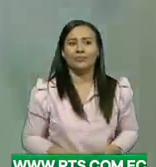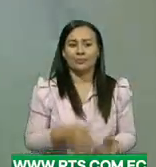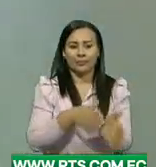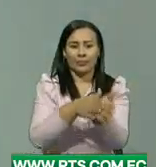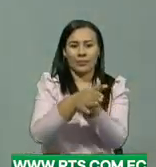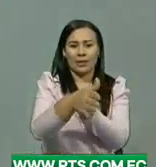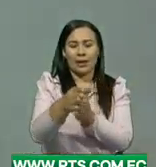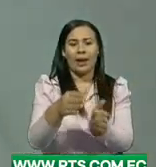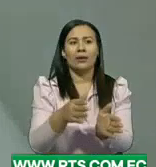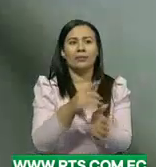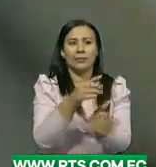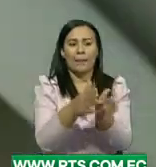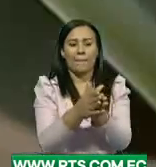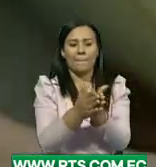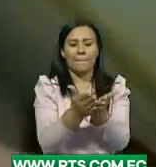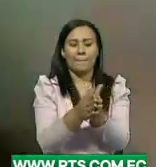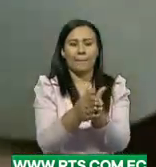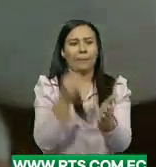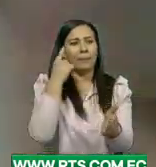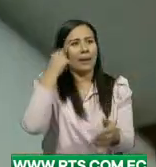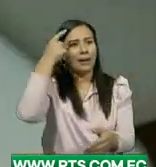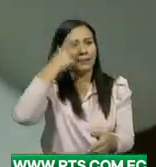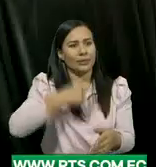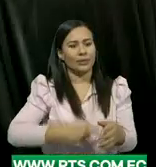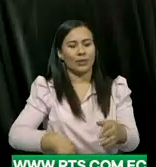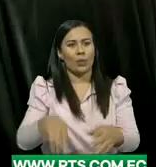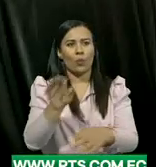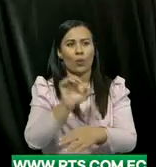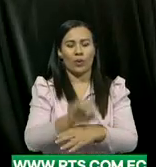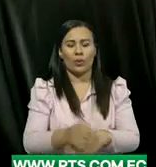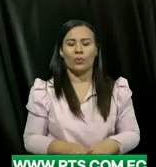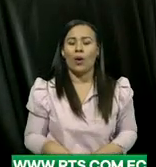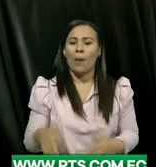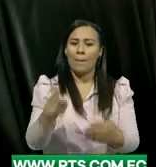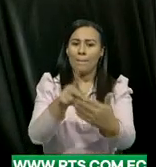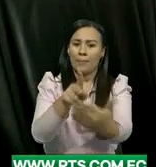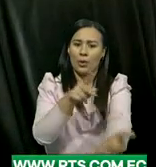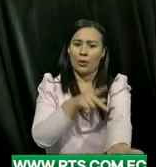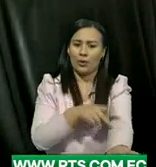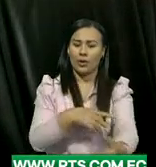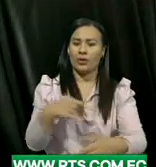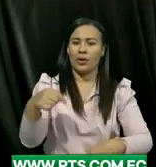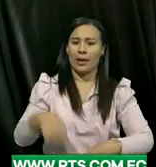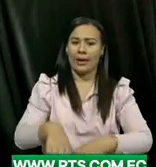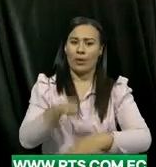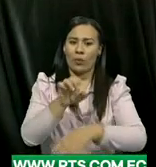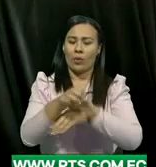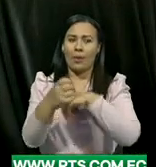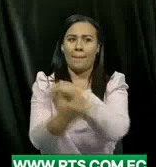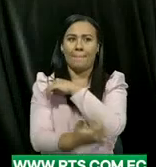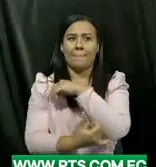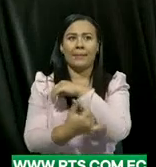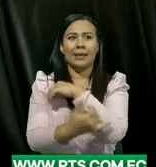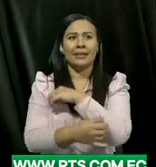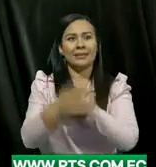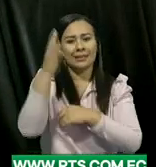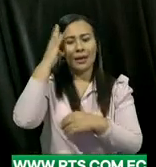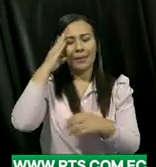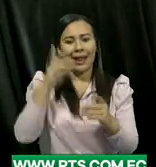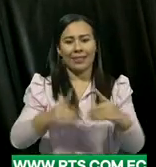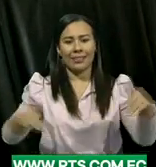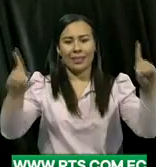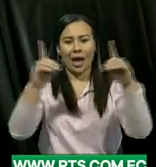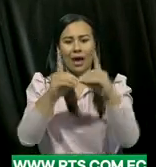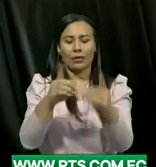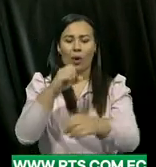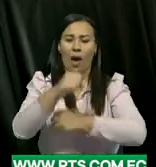de pasaportes biométricos para los ecuatorianos. Un proyecto que permite a nuestro país salir de un rezago de